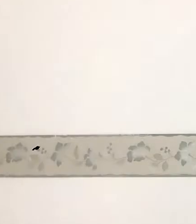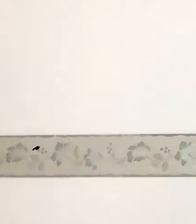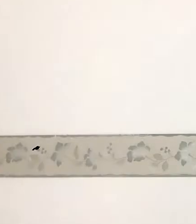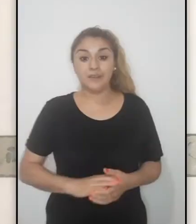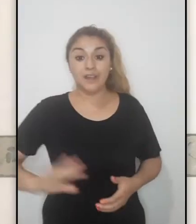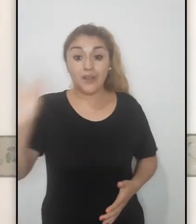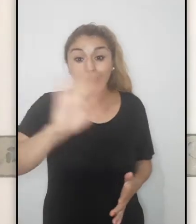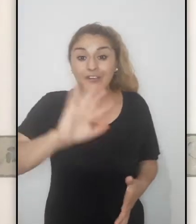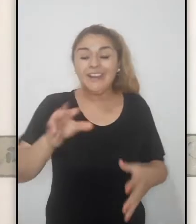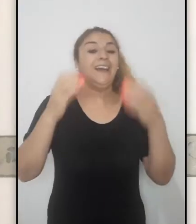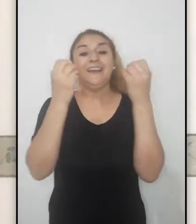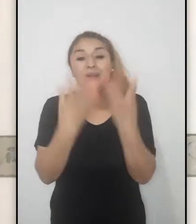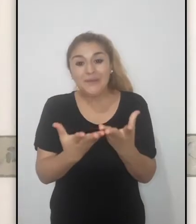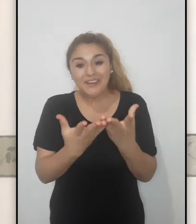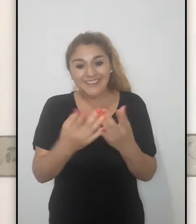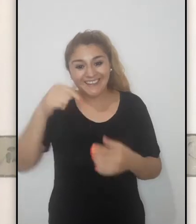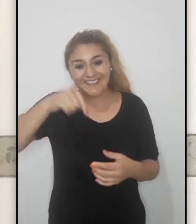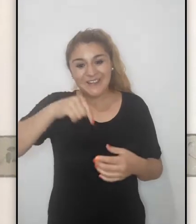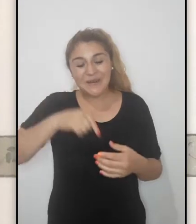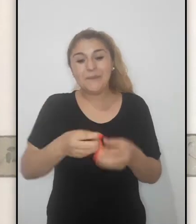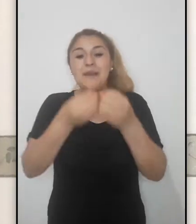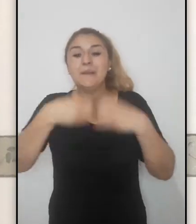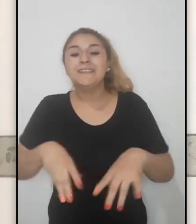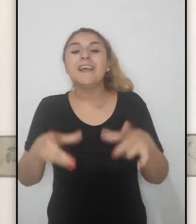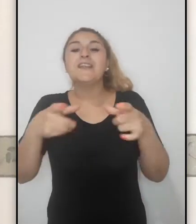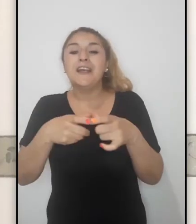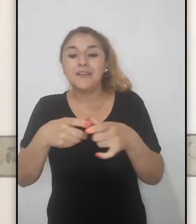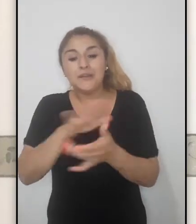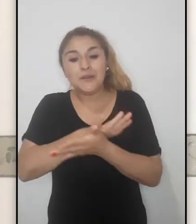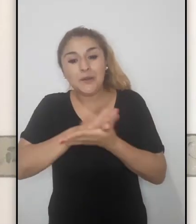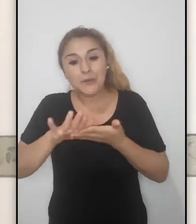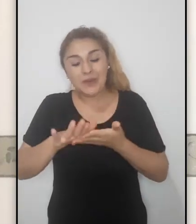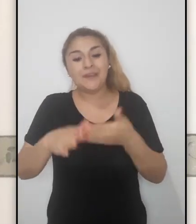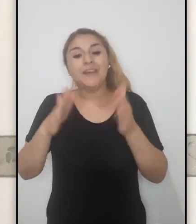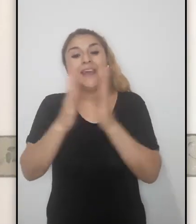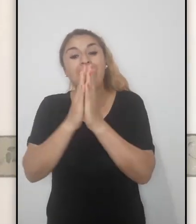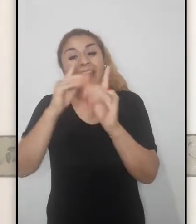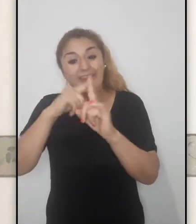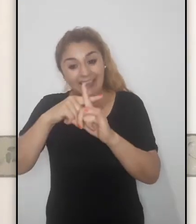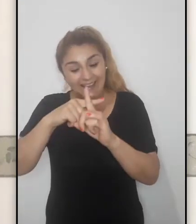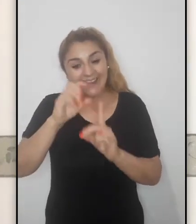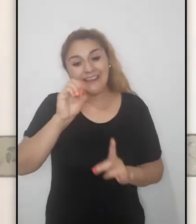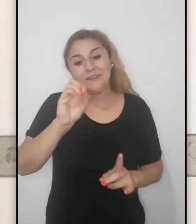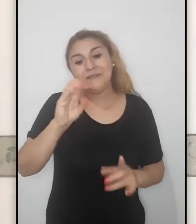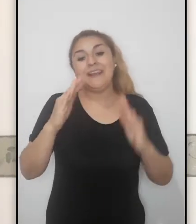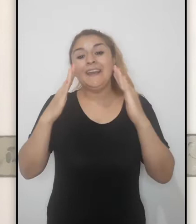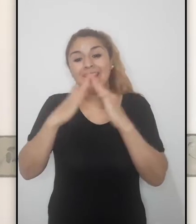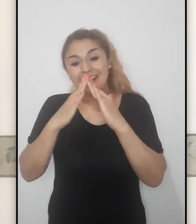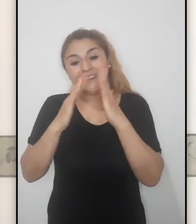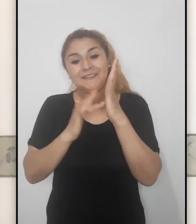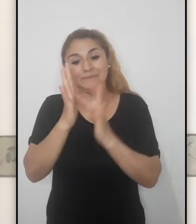hola cómo estás vamos empezando a un nuevo encuentro de casas bíblicas argentinas